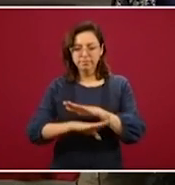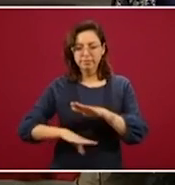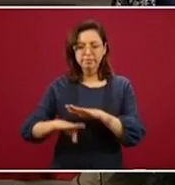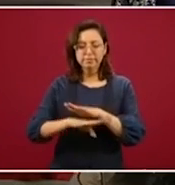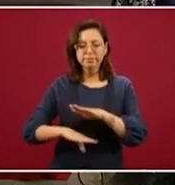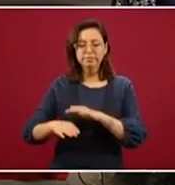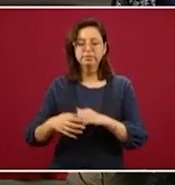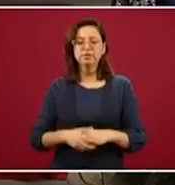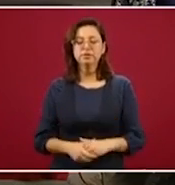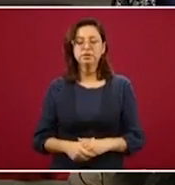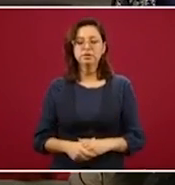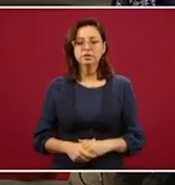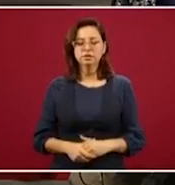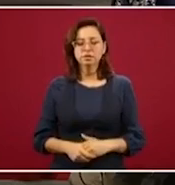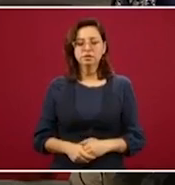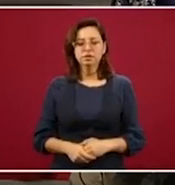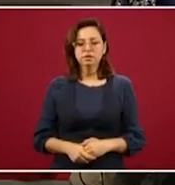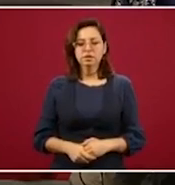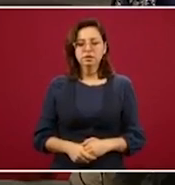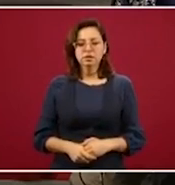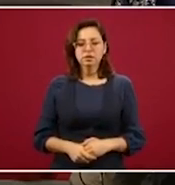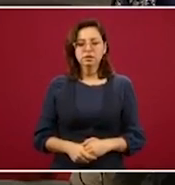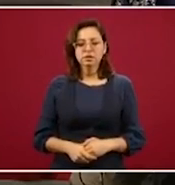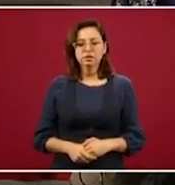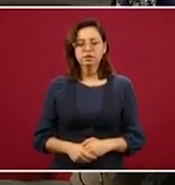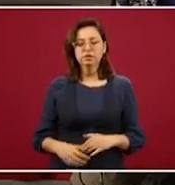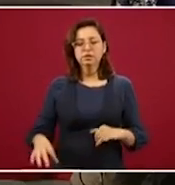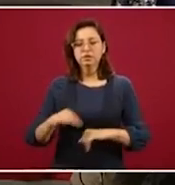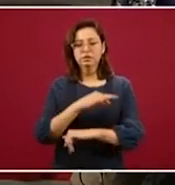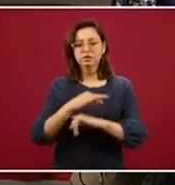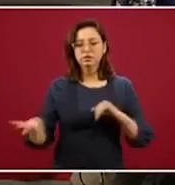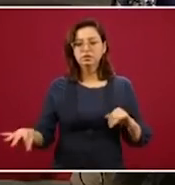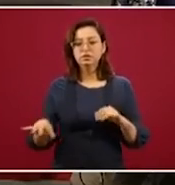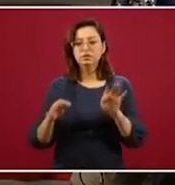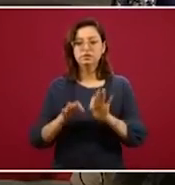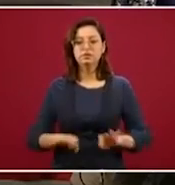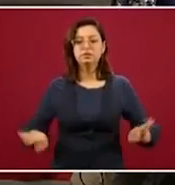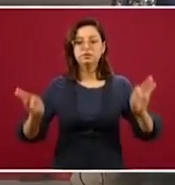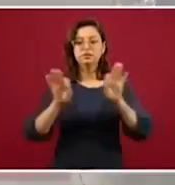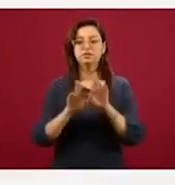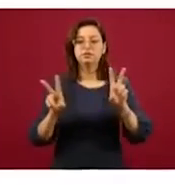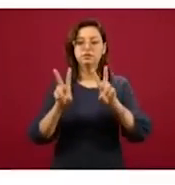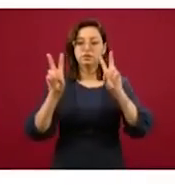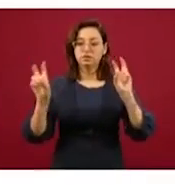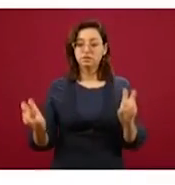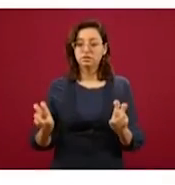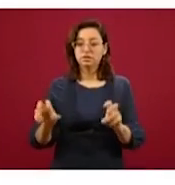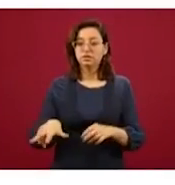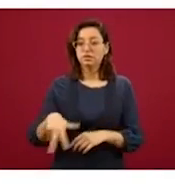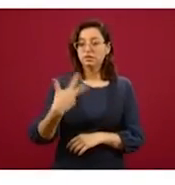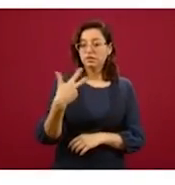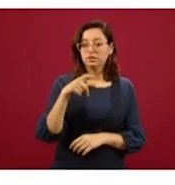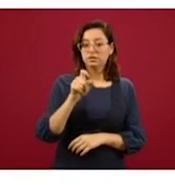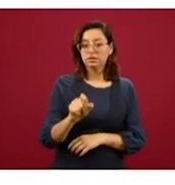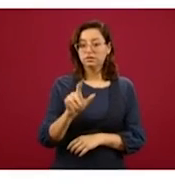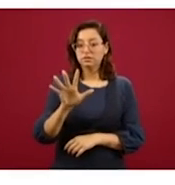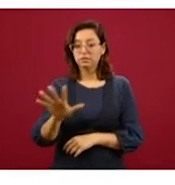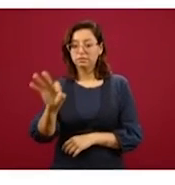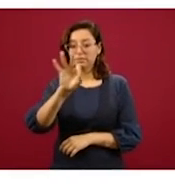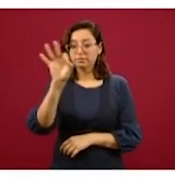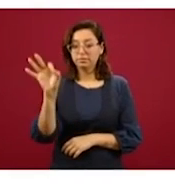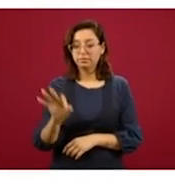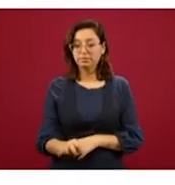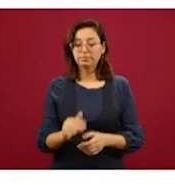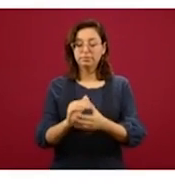Y por último, otro resultado importante es que 13.5% de todas